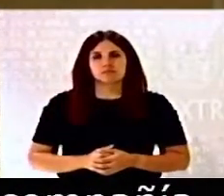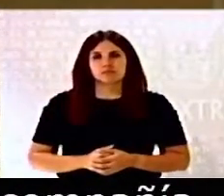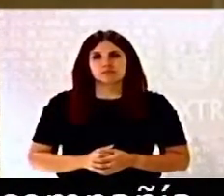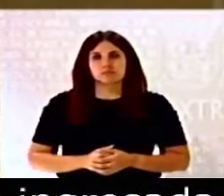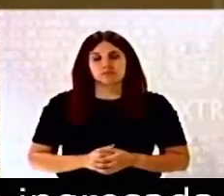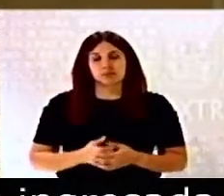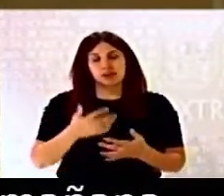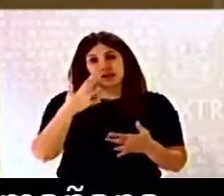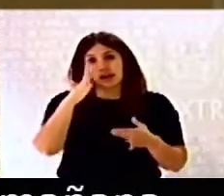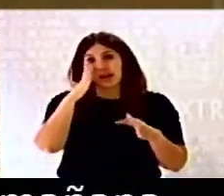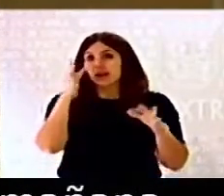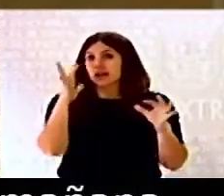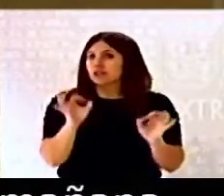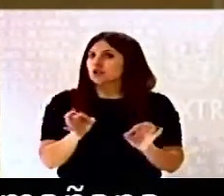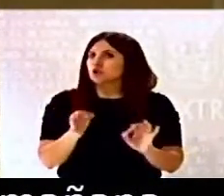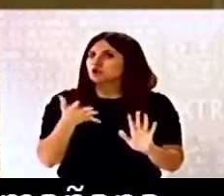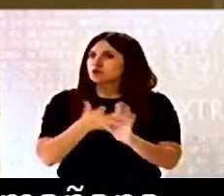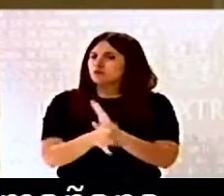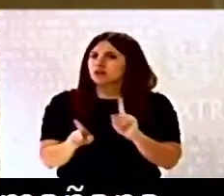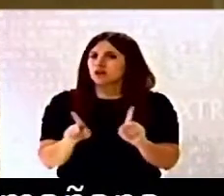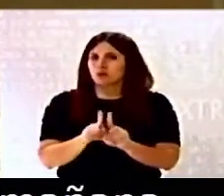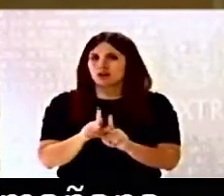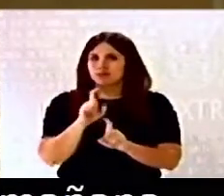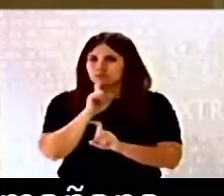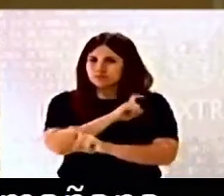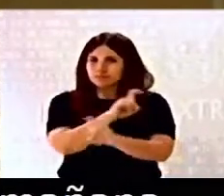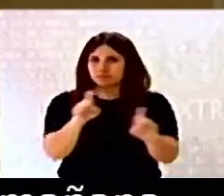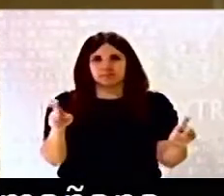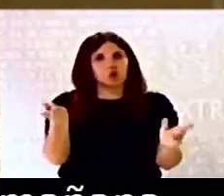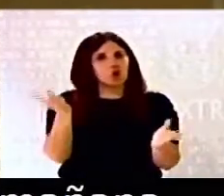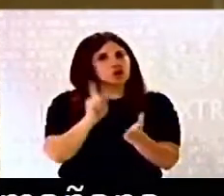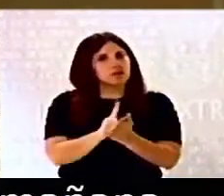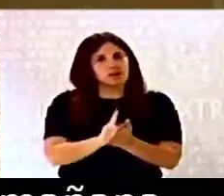Creo que es una nueva llamada a la responsabilidad la que debemos hacer,